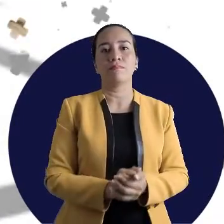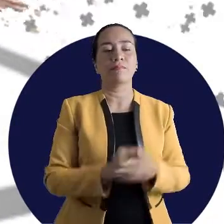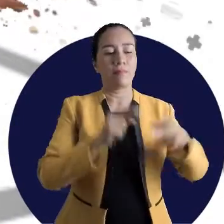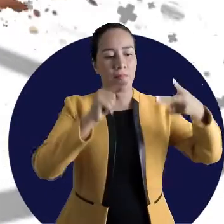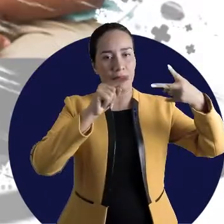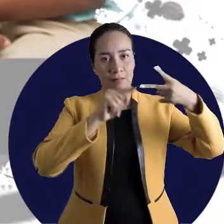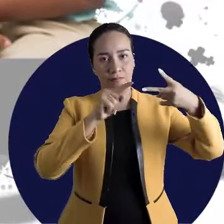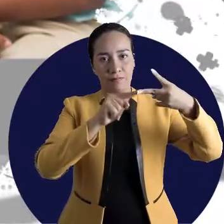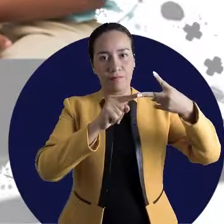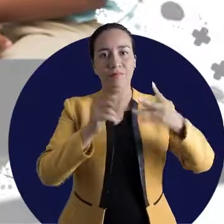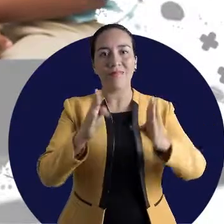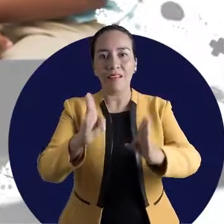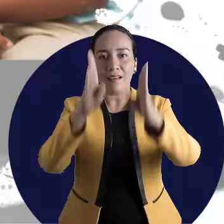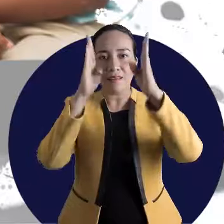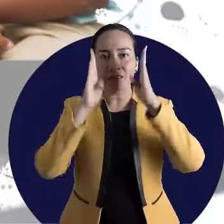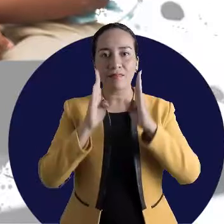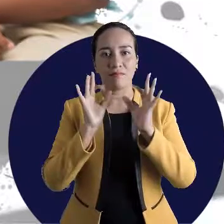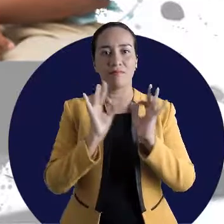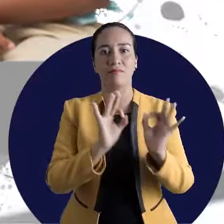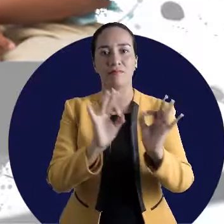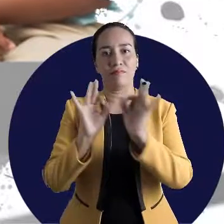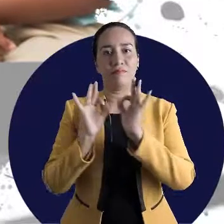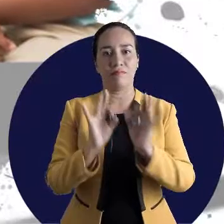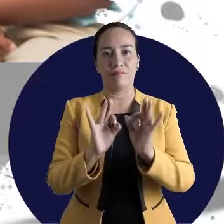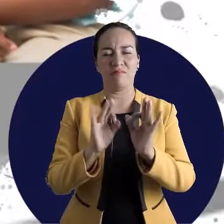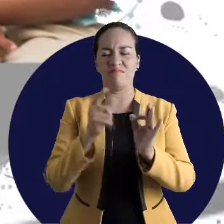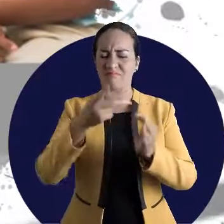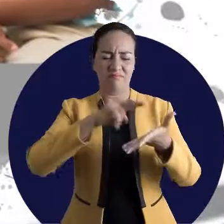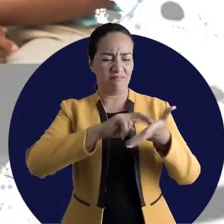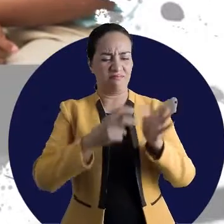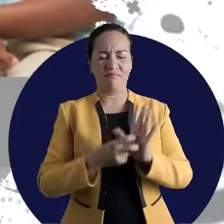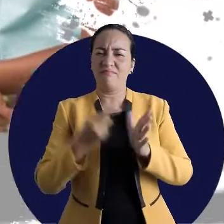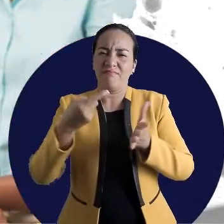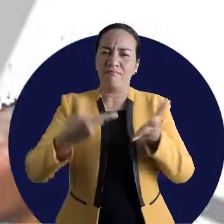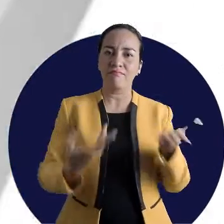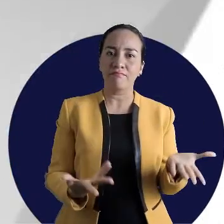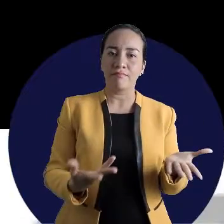Recibir atención con calidad, entendida como